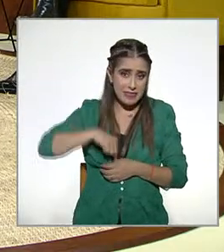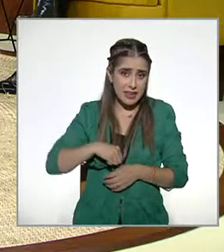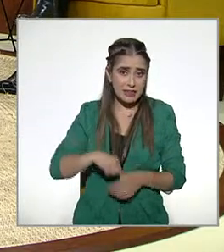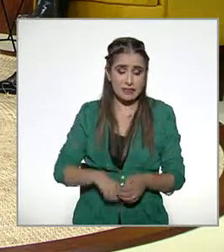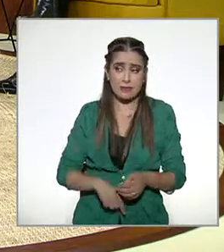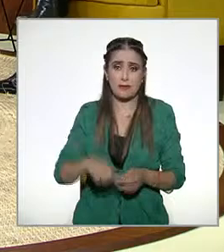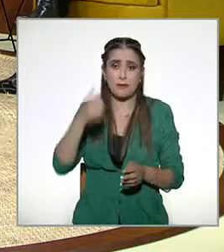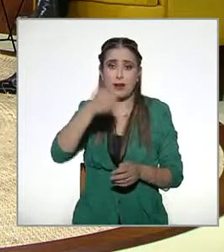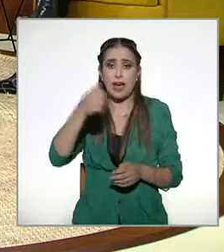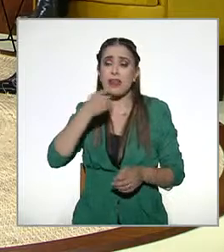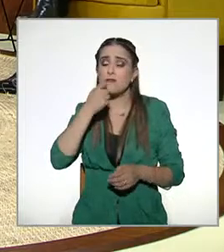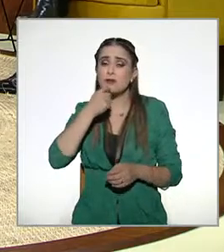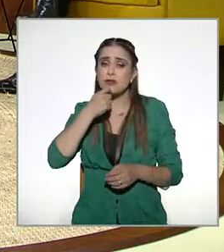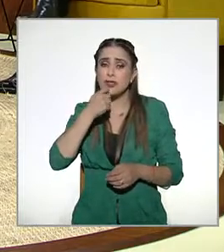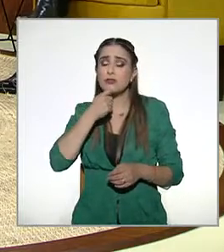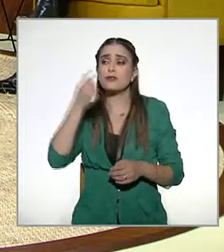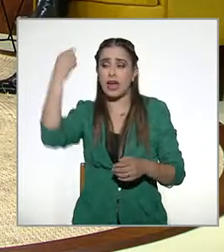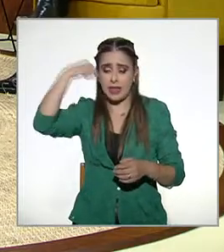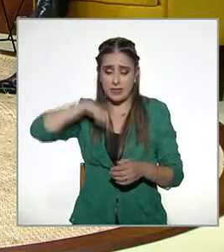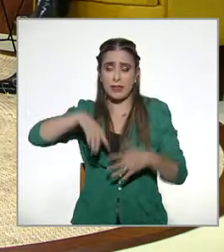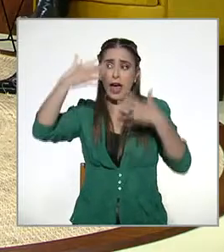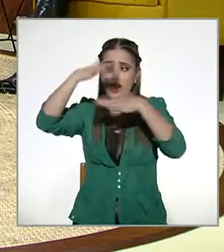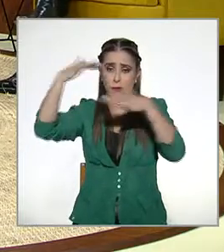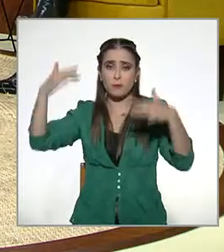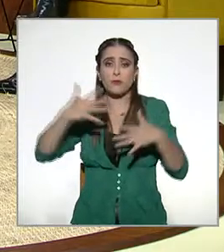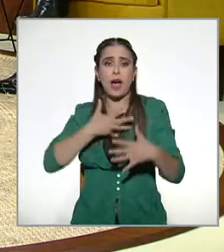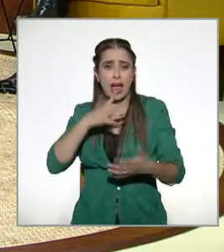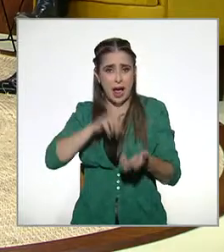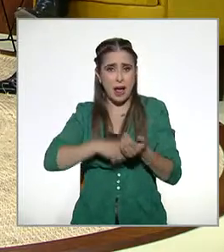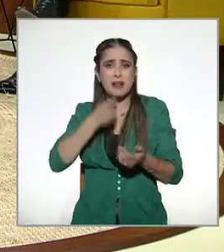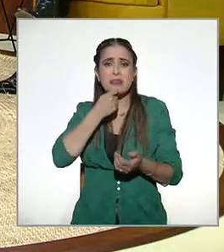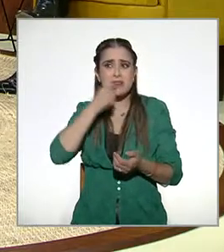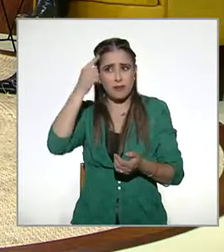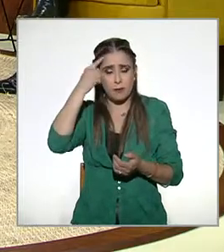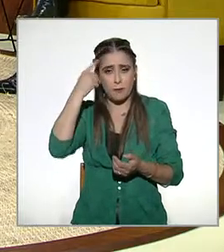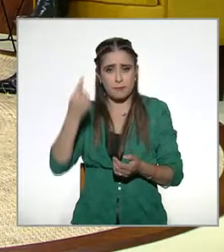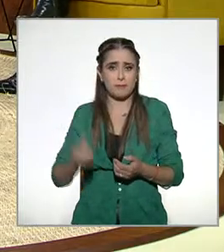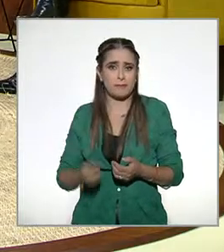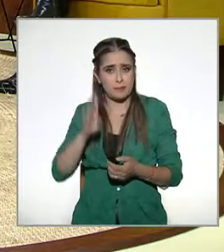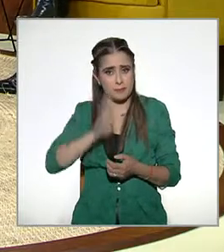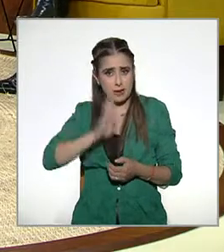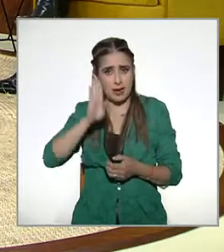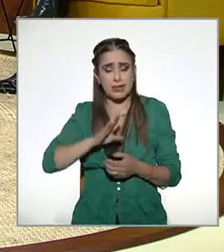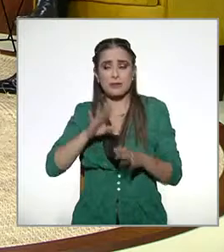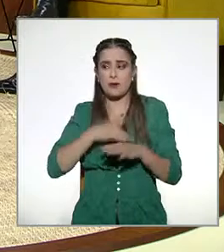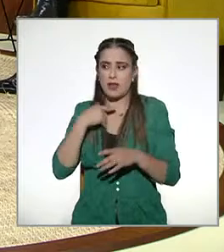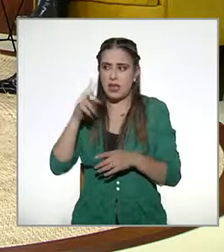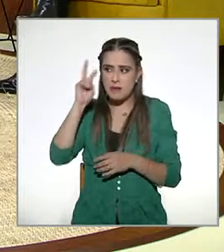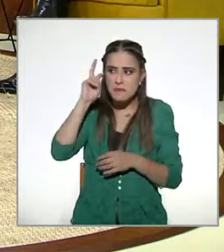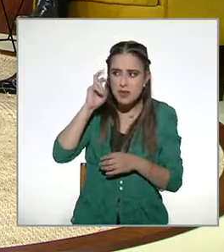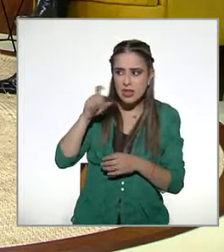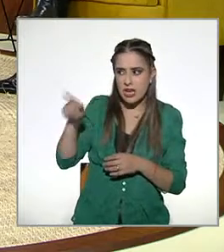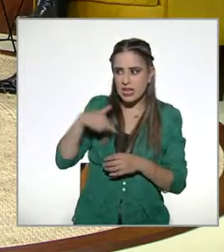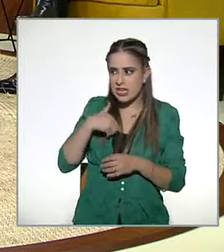somos niños los adultos también porque también tenemos esta cuestión del deseo del otro el deseo de la envidia o los celos lo